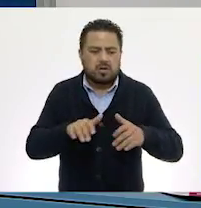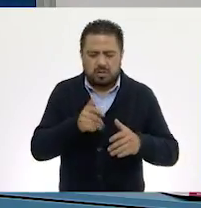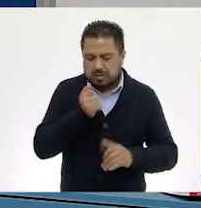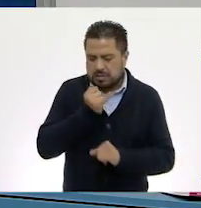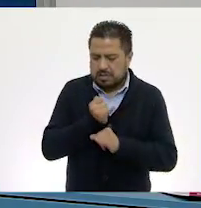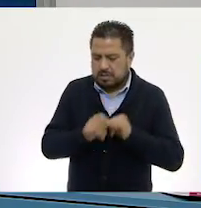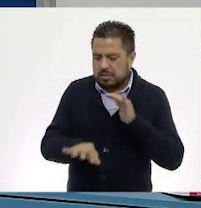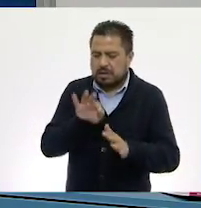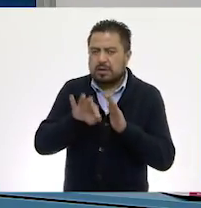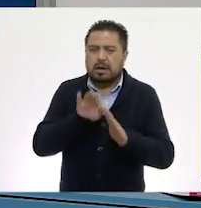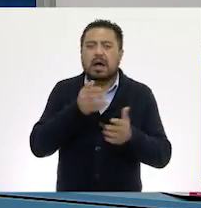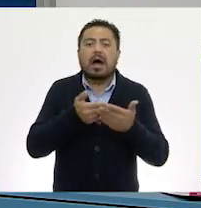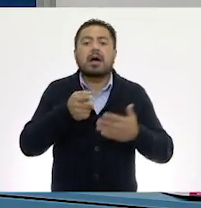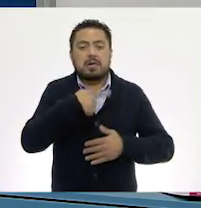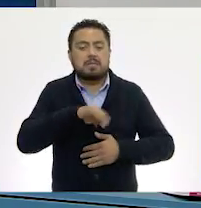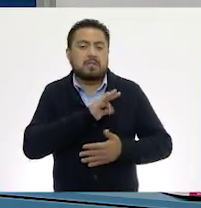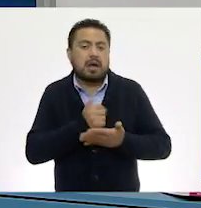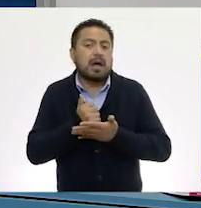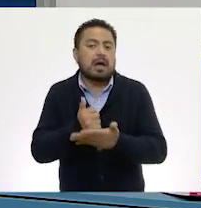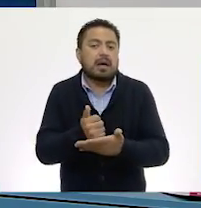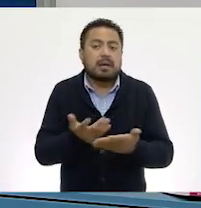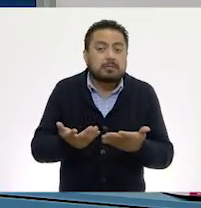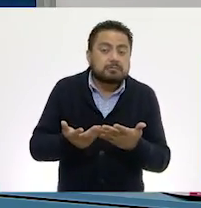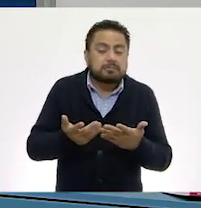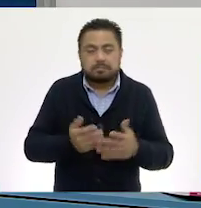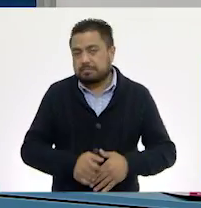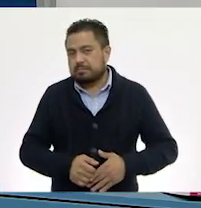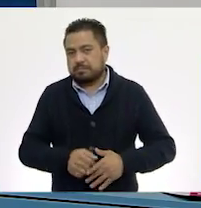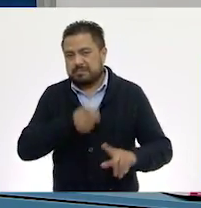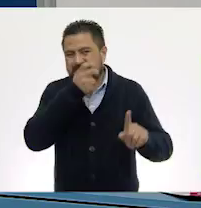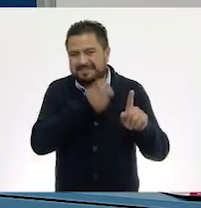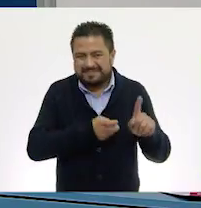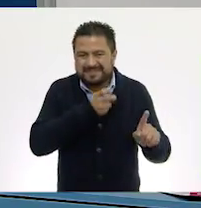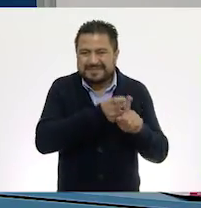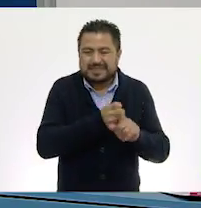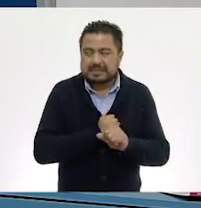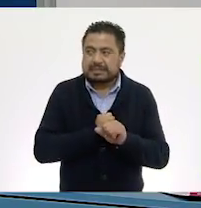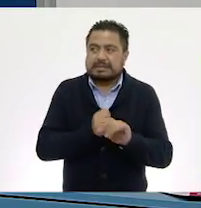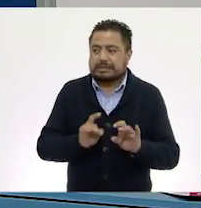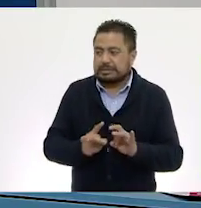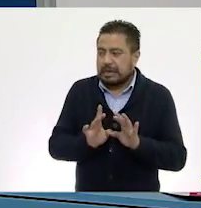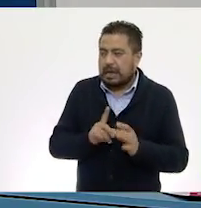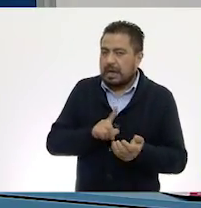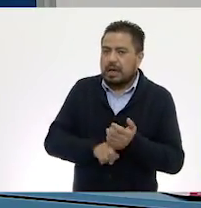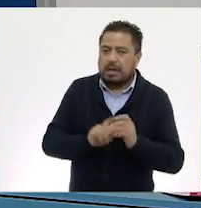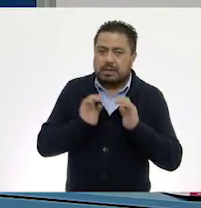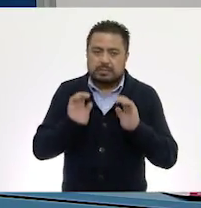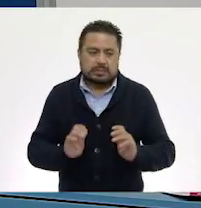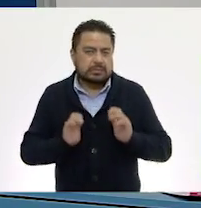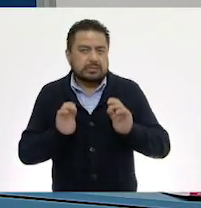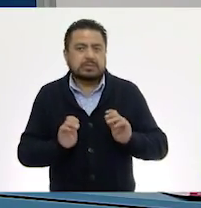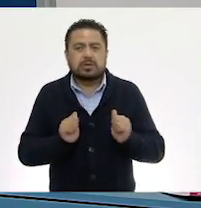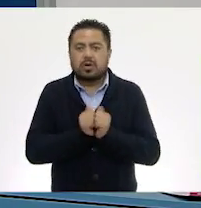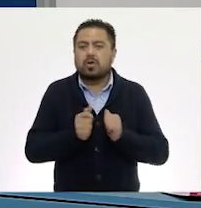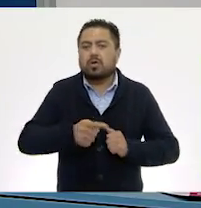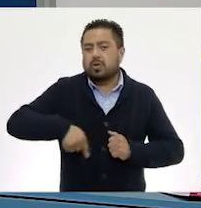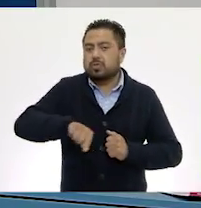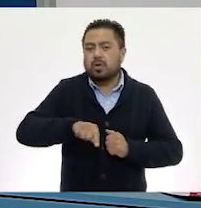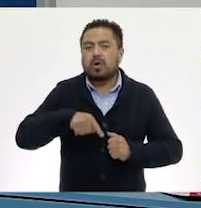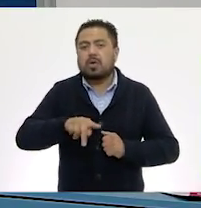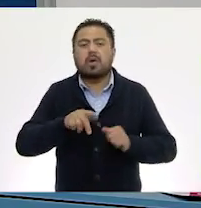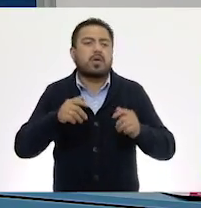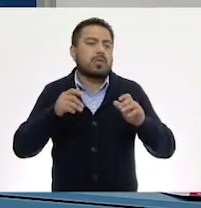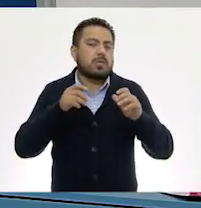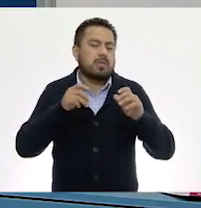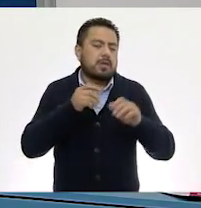Internet. Ahora puede también ayudar esta medida a prevenir riesgos de ustedes o de sus